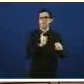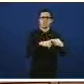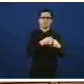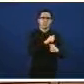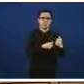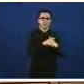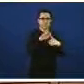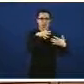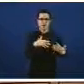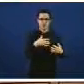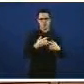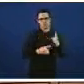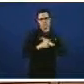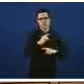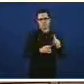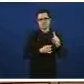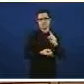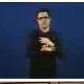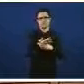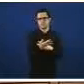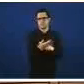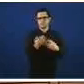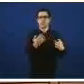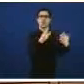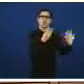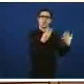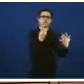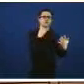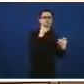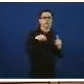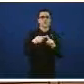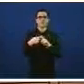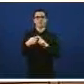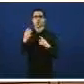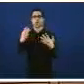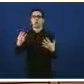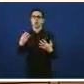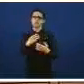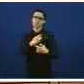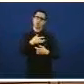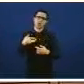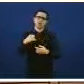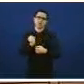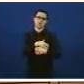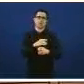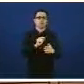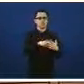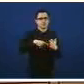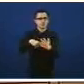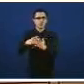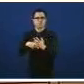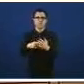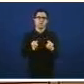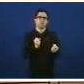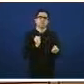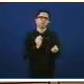única entidade Daza seis entidades en Galicia Oito bancos e oito caixas Suscribiron preferentes Depósitos preferentes Os que